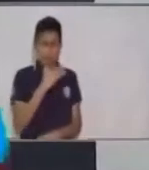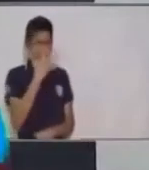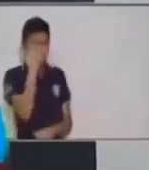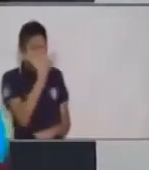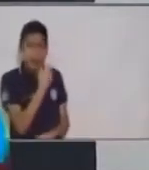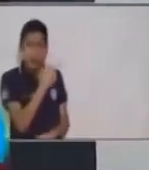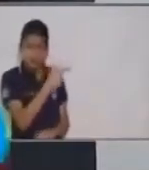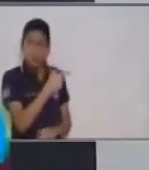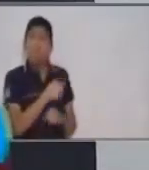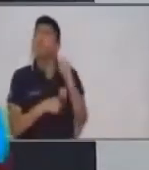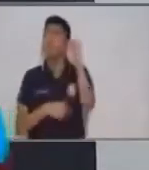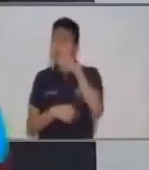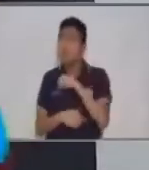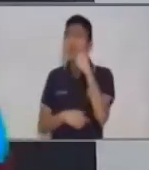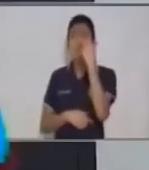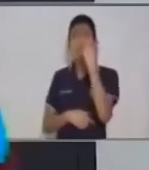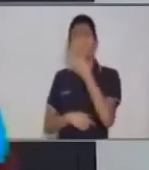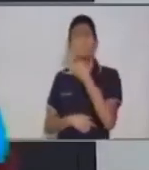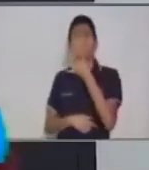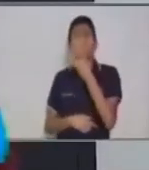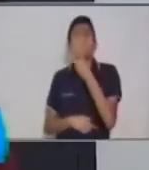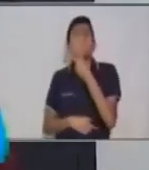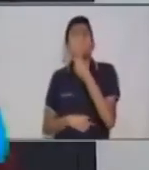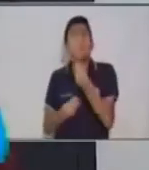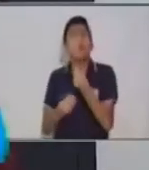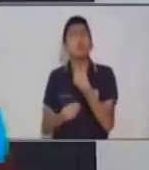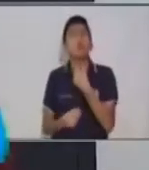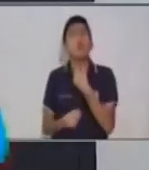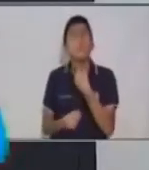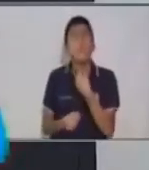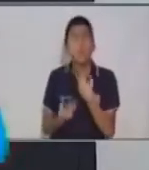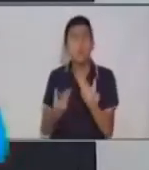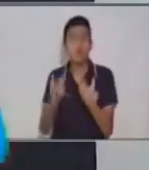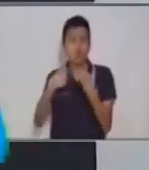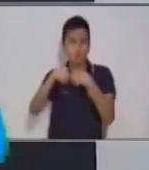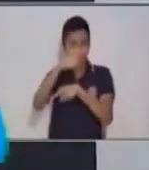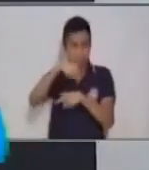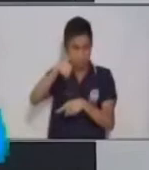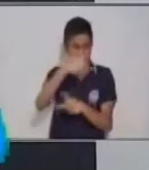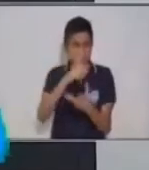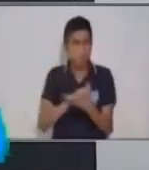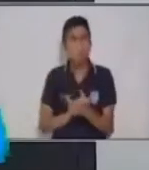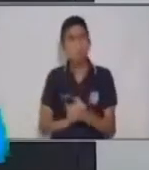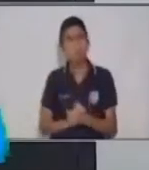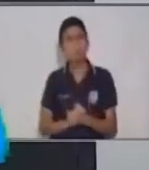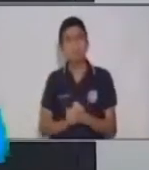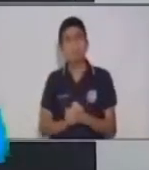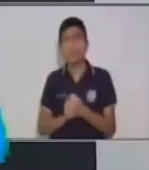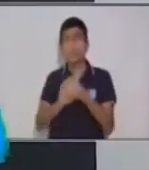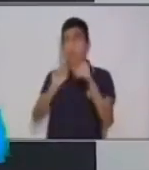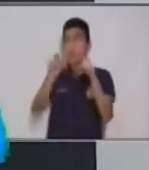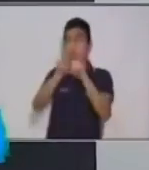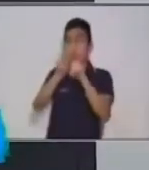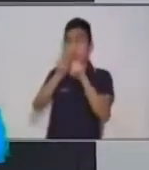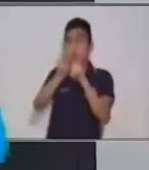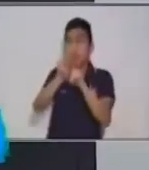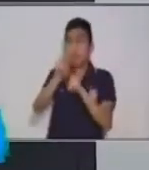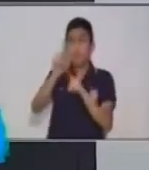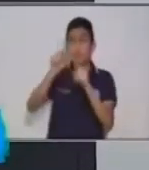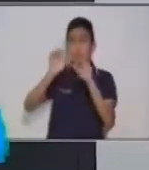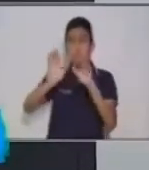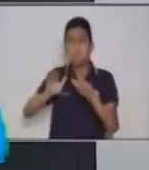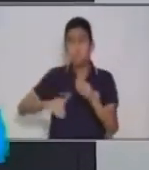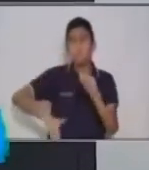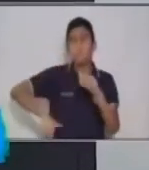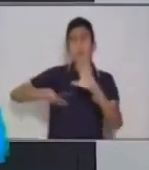Sí, que me gusta mucho y ya vi cómo lo narras. Ah, sí, ya también. Bueno, también el